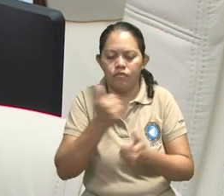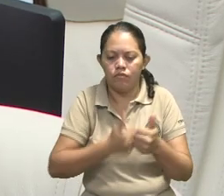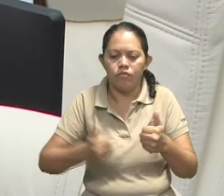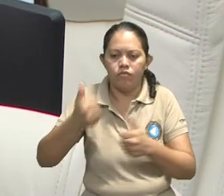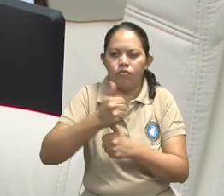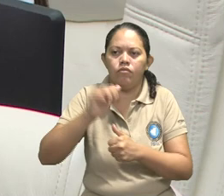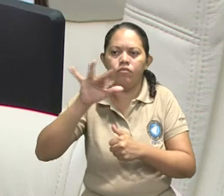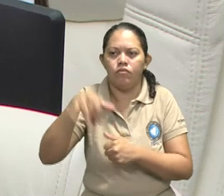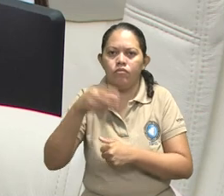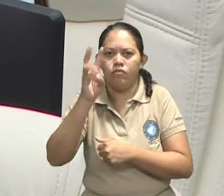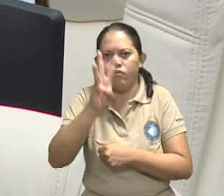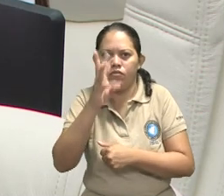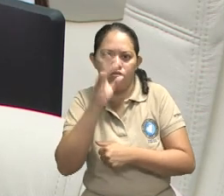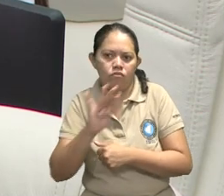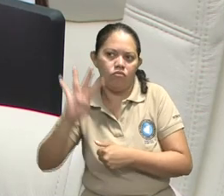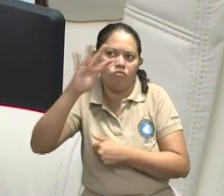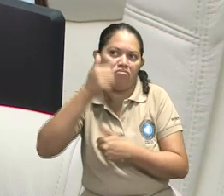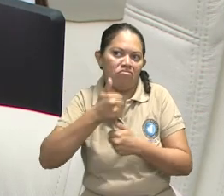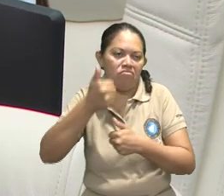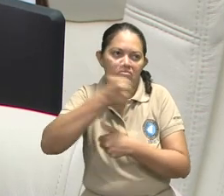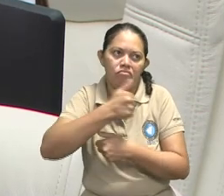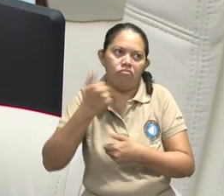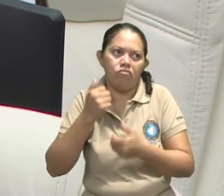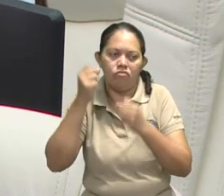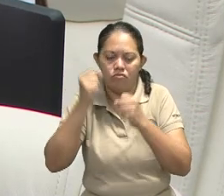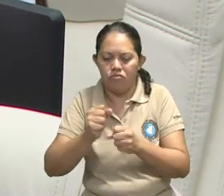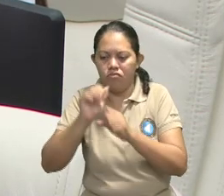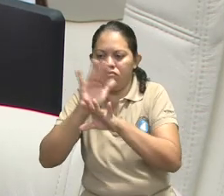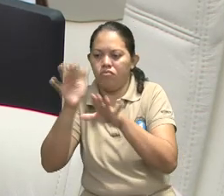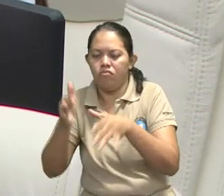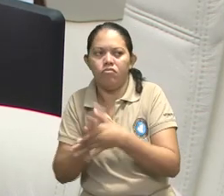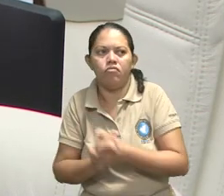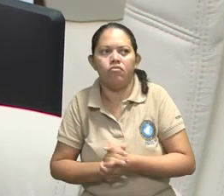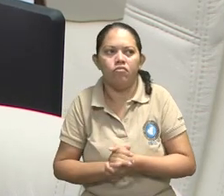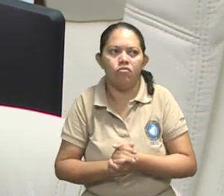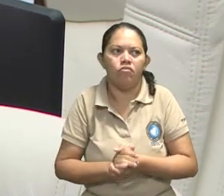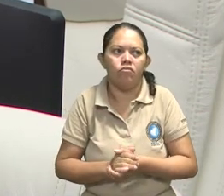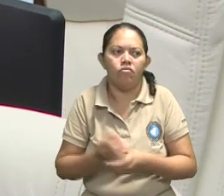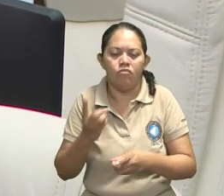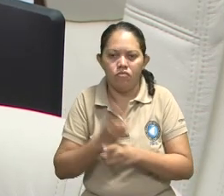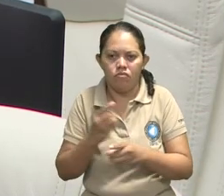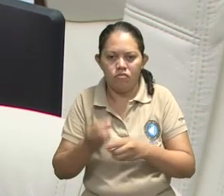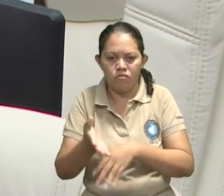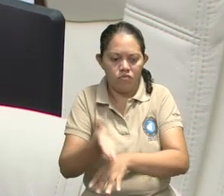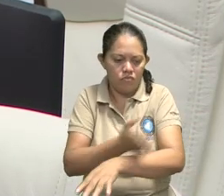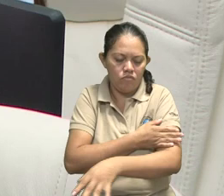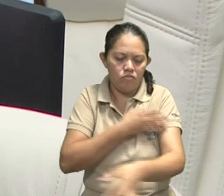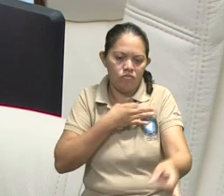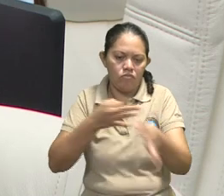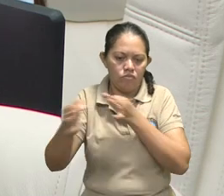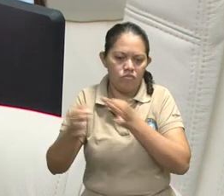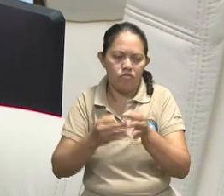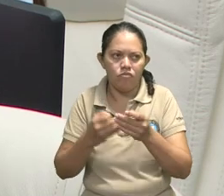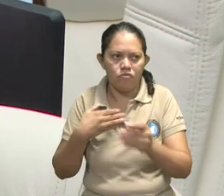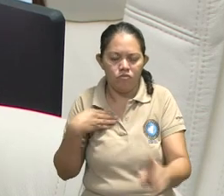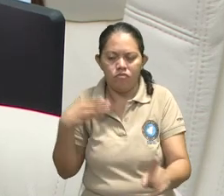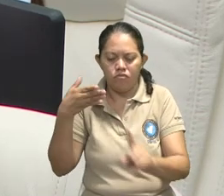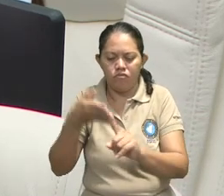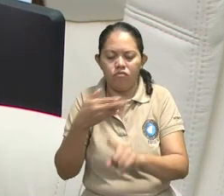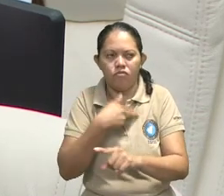directora o tres subdirectores o subdirectora general, tanto hombres como mujeres. Por las razones antes señaladas, el desafío